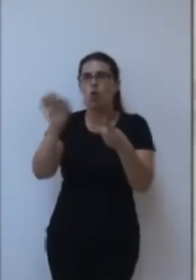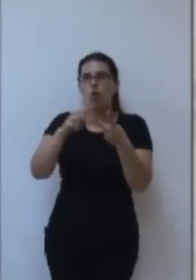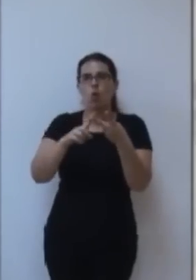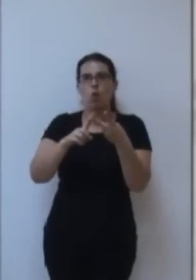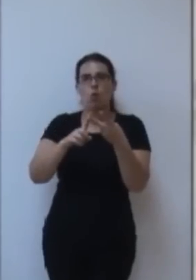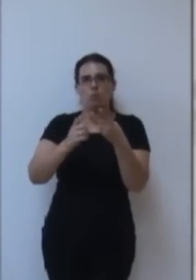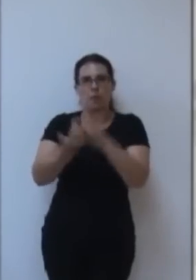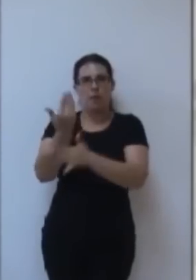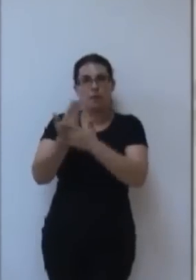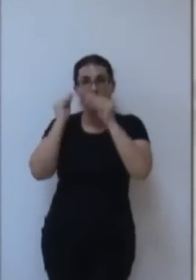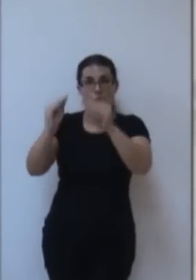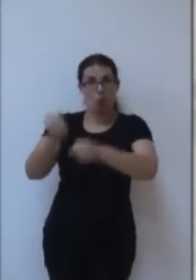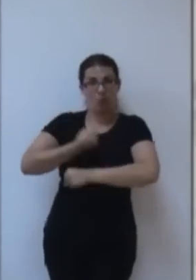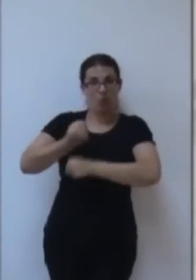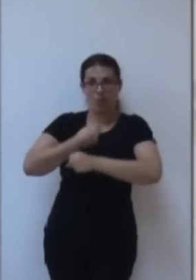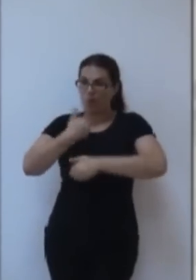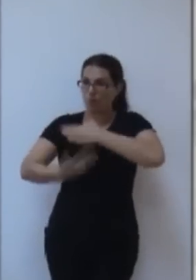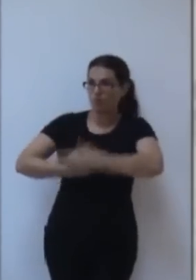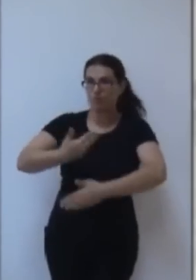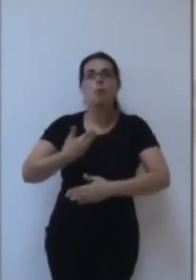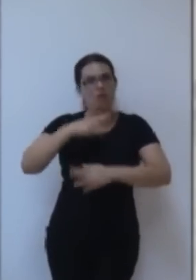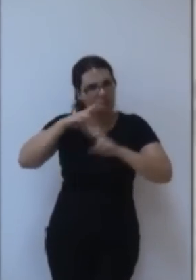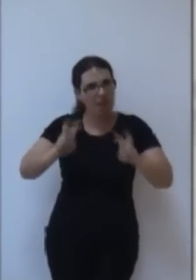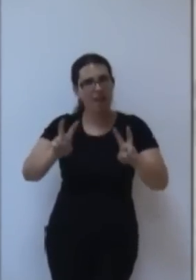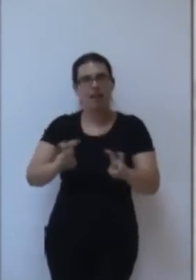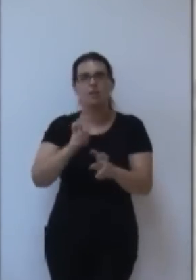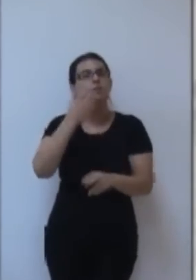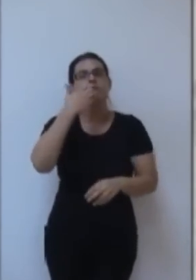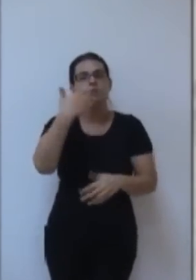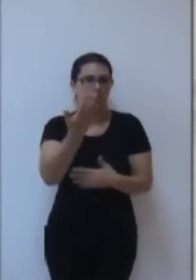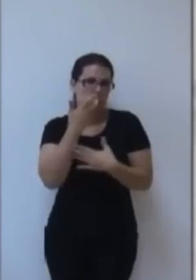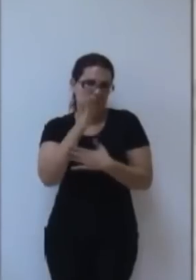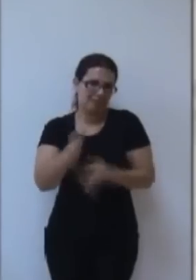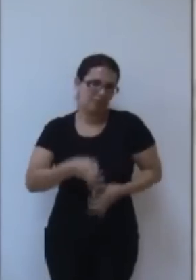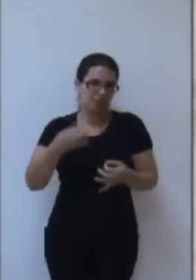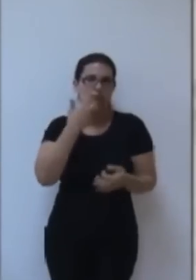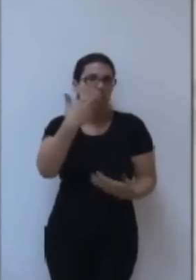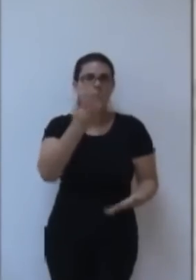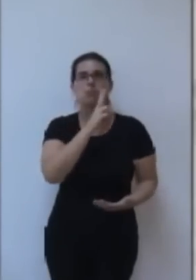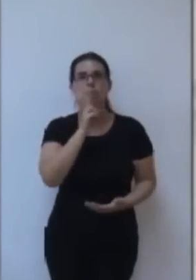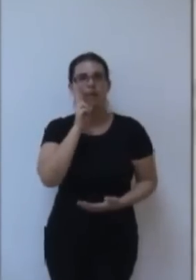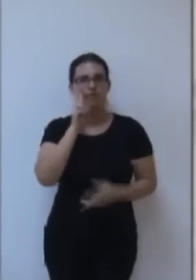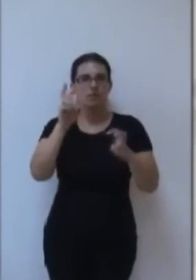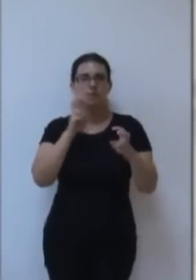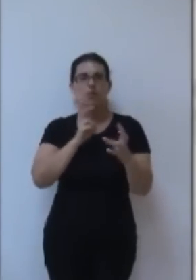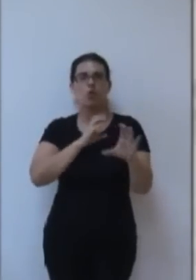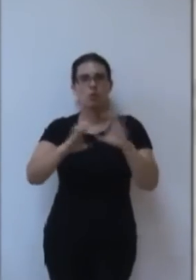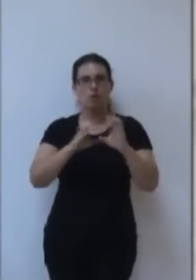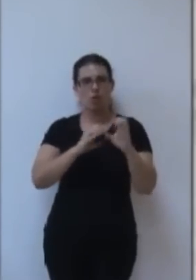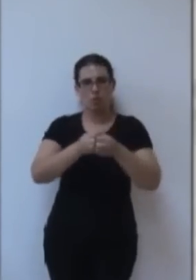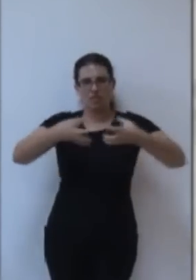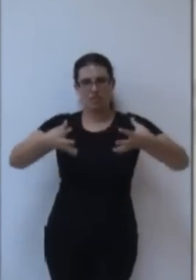sirva en su día a día en las cosas que hace cada día. Yo siempre pongo un ejemplo de, por ejemplo, una madre en el tema de la comunicación aumentativa y alternativa nos